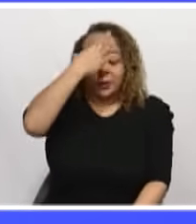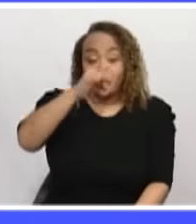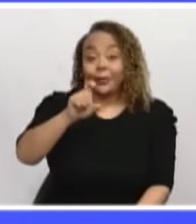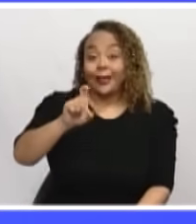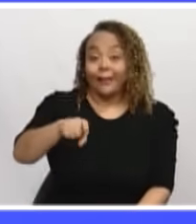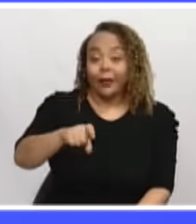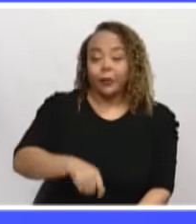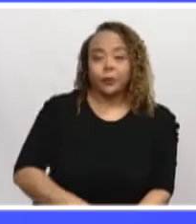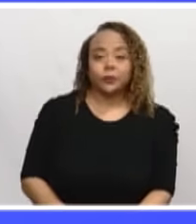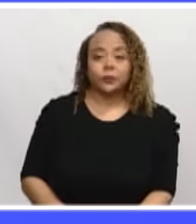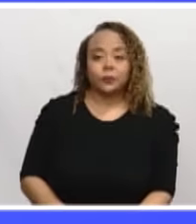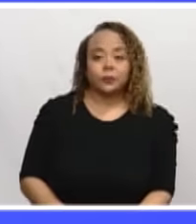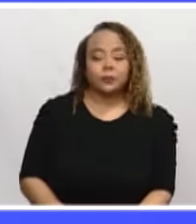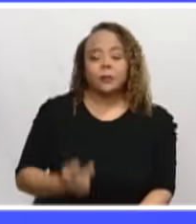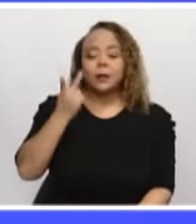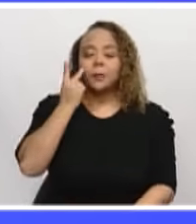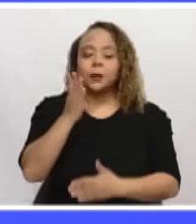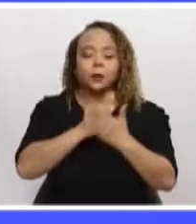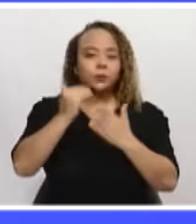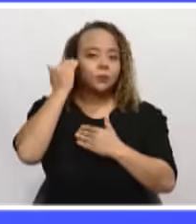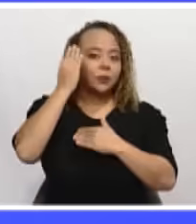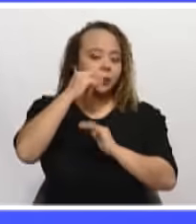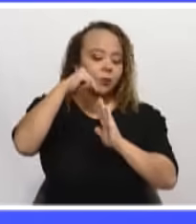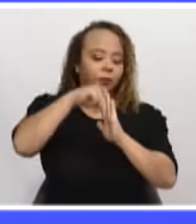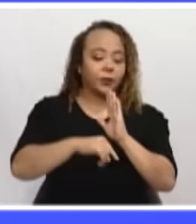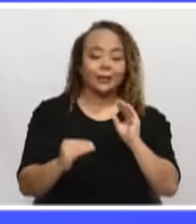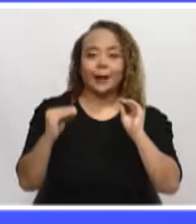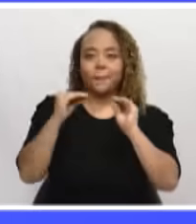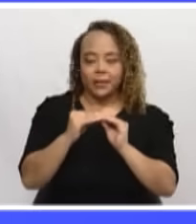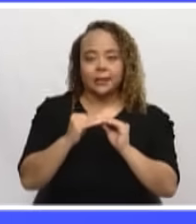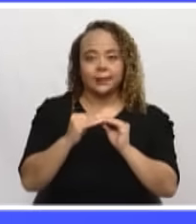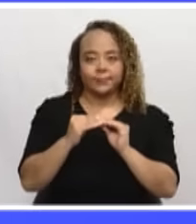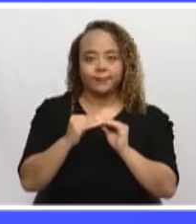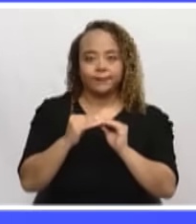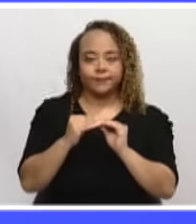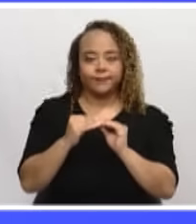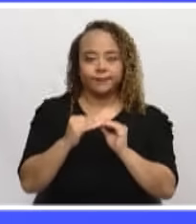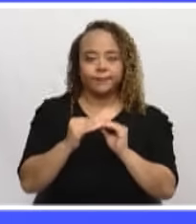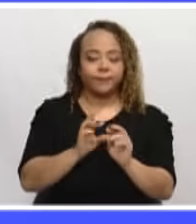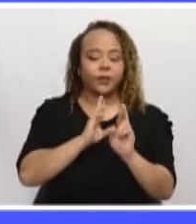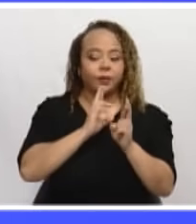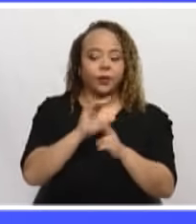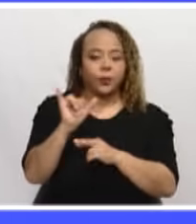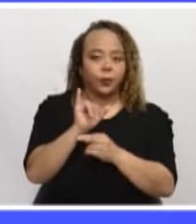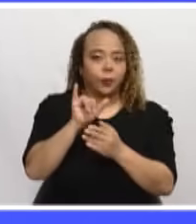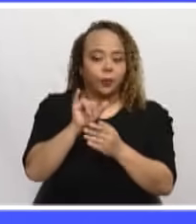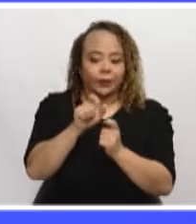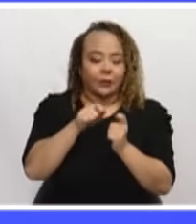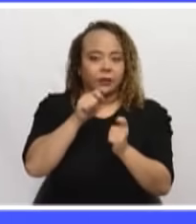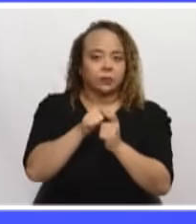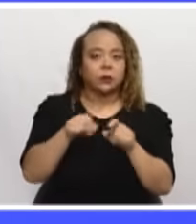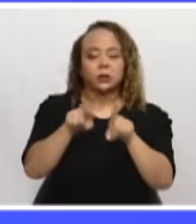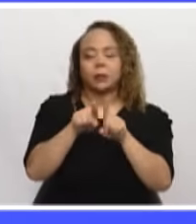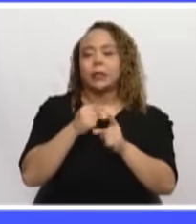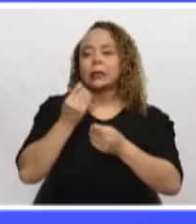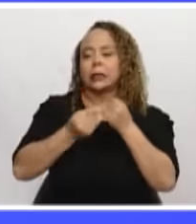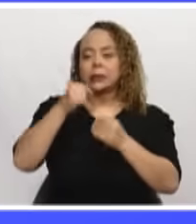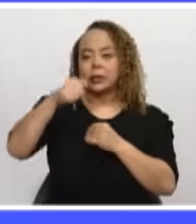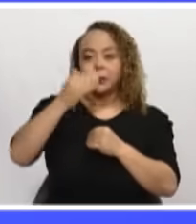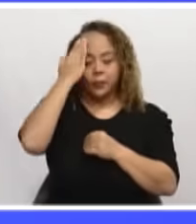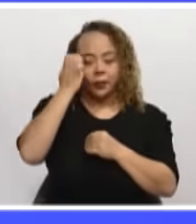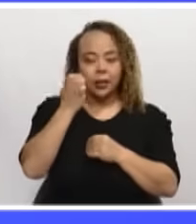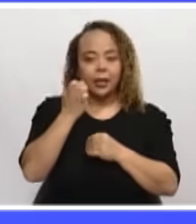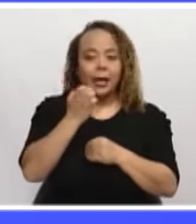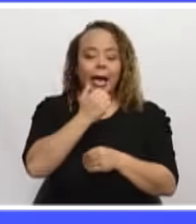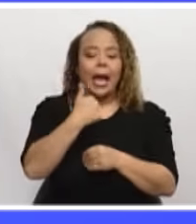deberíamos tomar cierta conciencia y profundizar Más allá de un resultado como tal sino que se está haciendo También acá porque hay